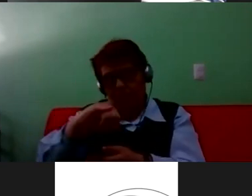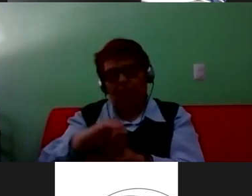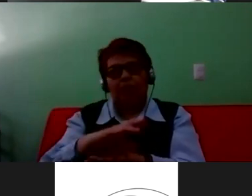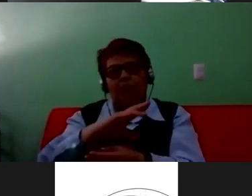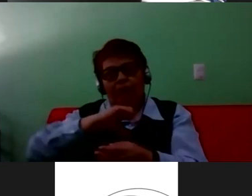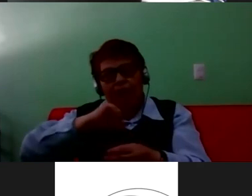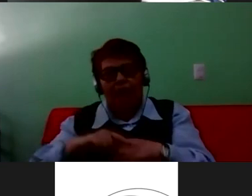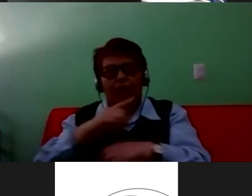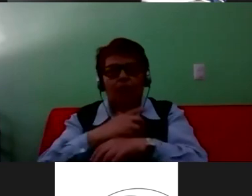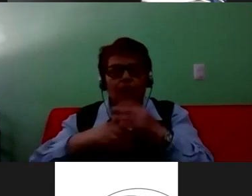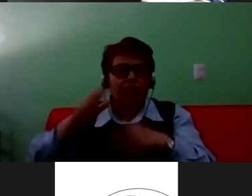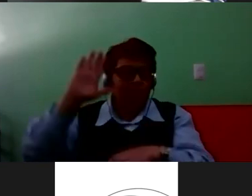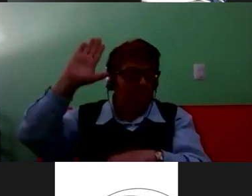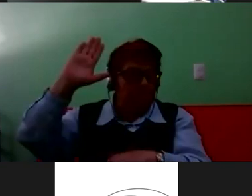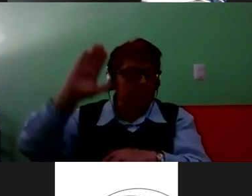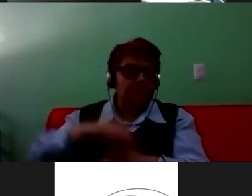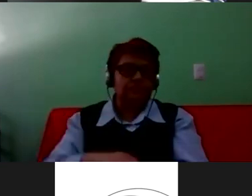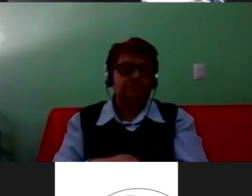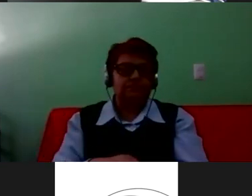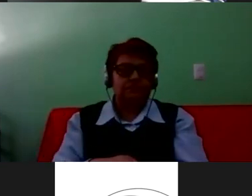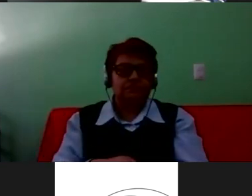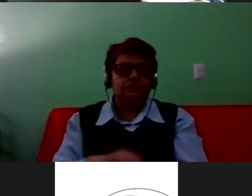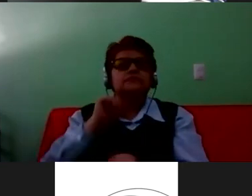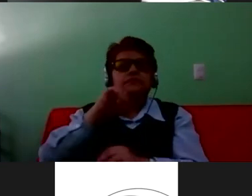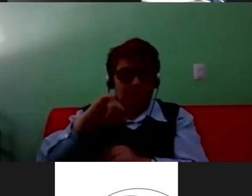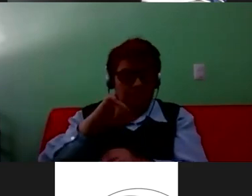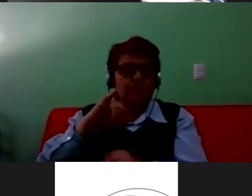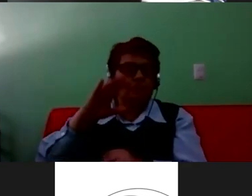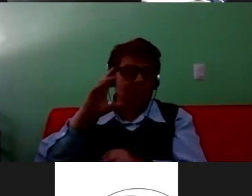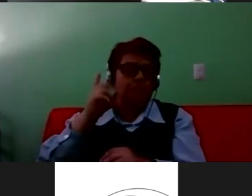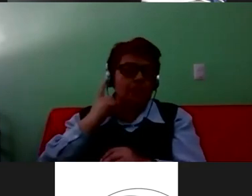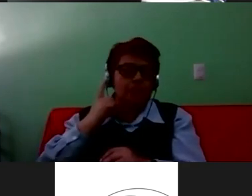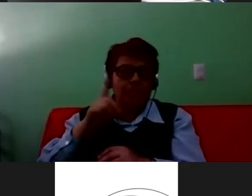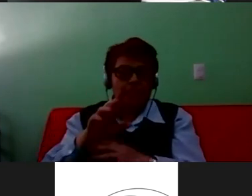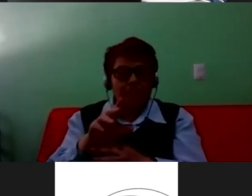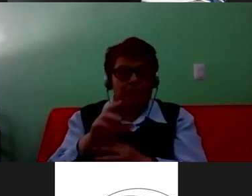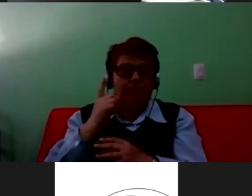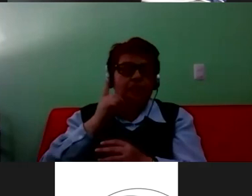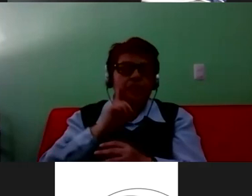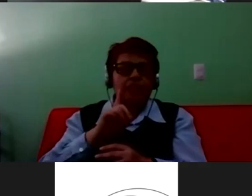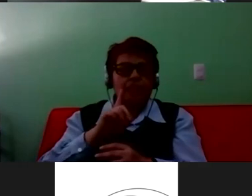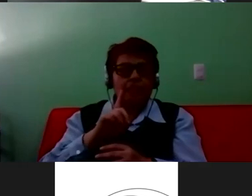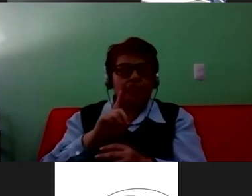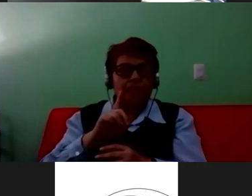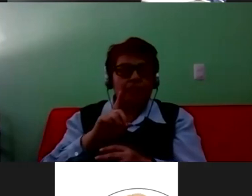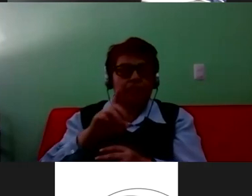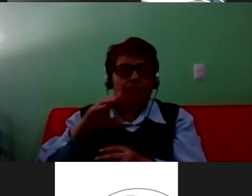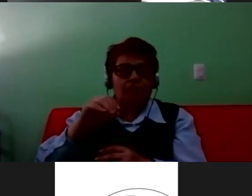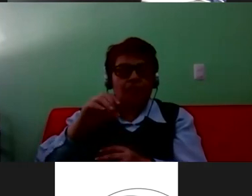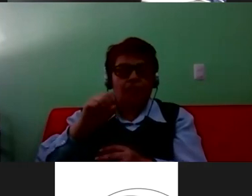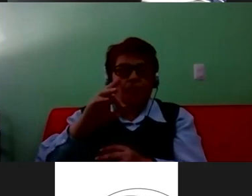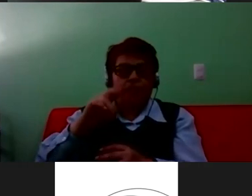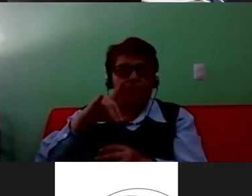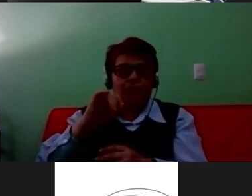algún comentario? Sí, diputado. ¿Alguno de los legisladores? Sí, diputada Osorio. Gracias, diputado.